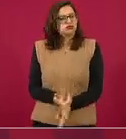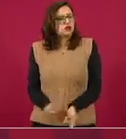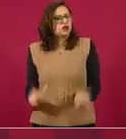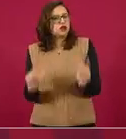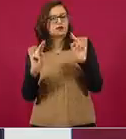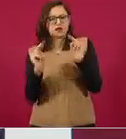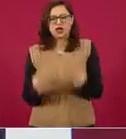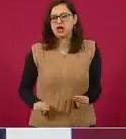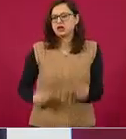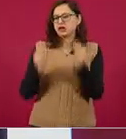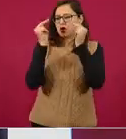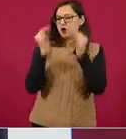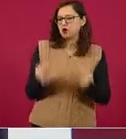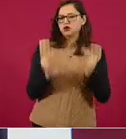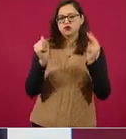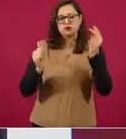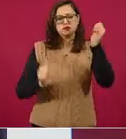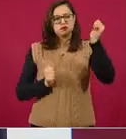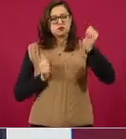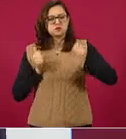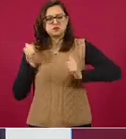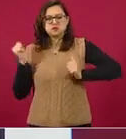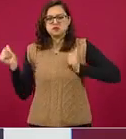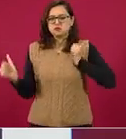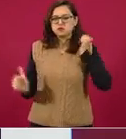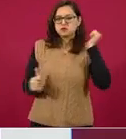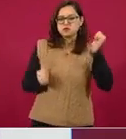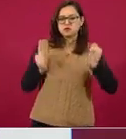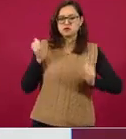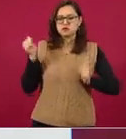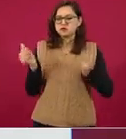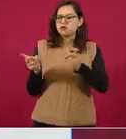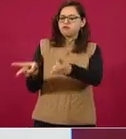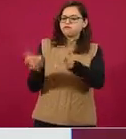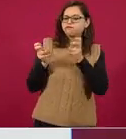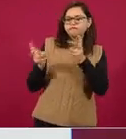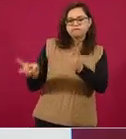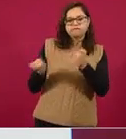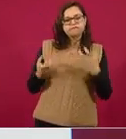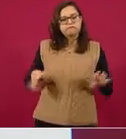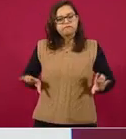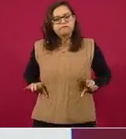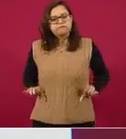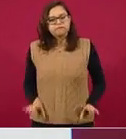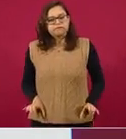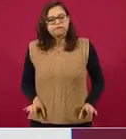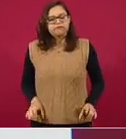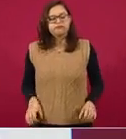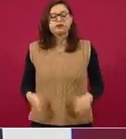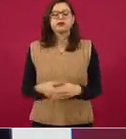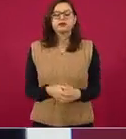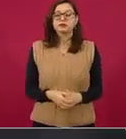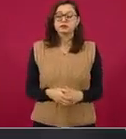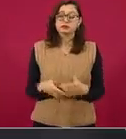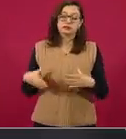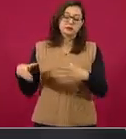jugosos negocios al amparo del poder público, saqueaban. Y otros